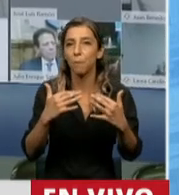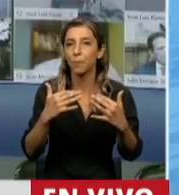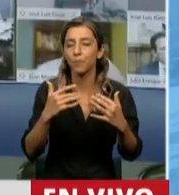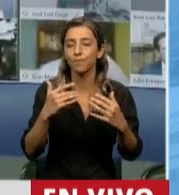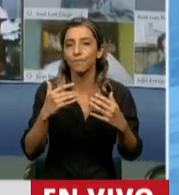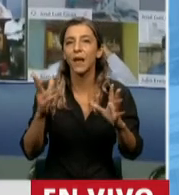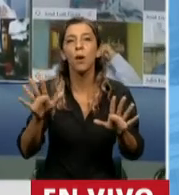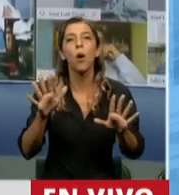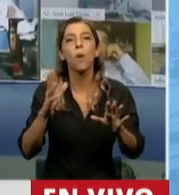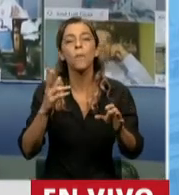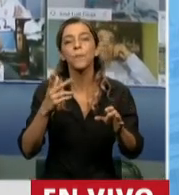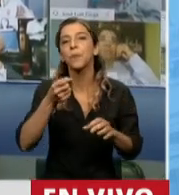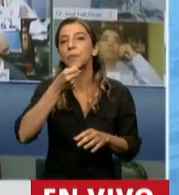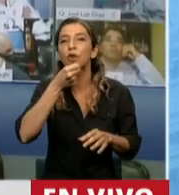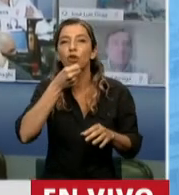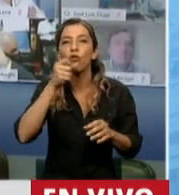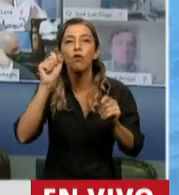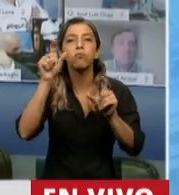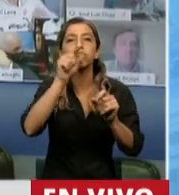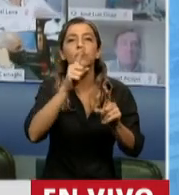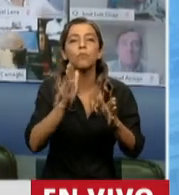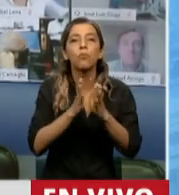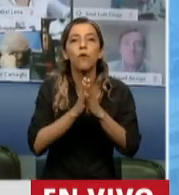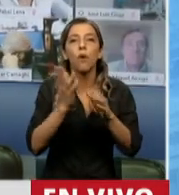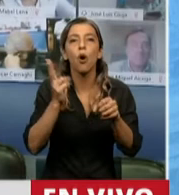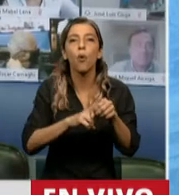Si pueden silenciar los micrófonos, por favor.